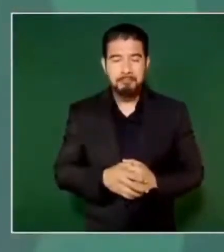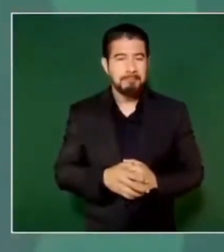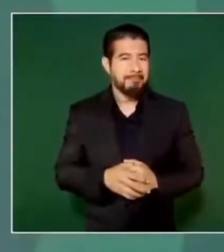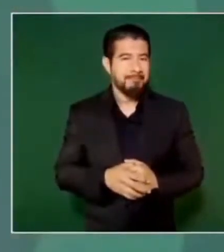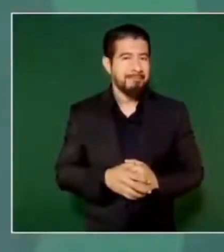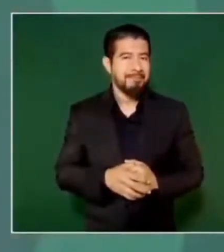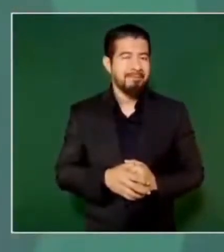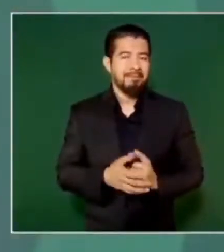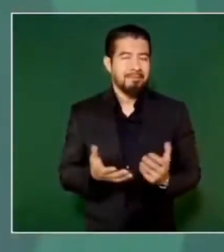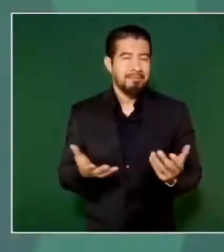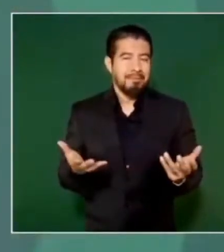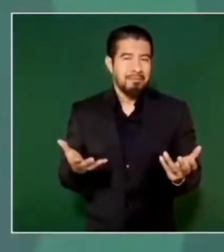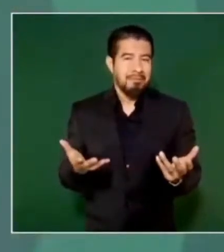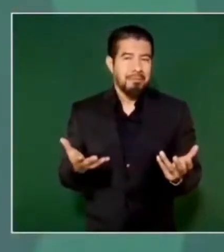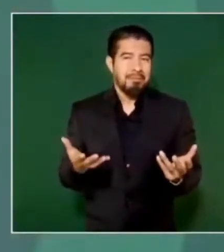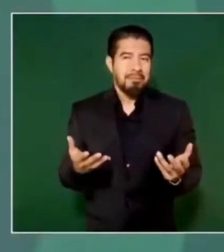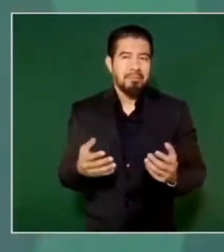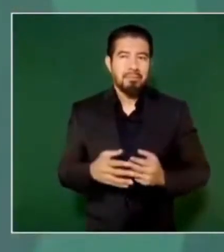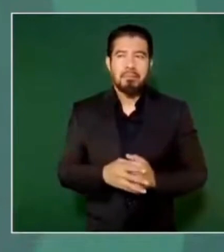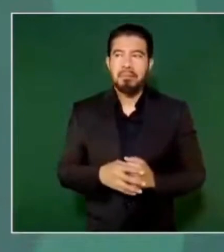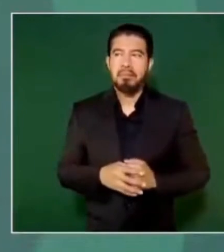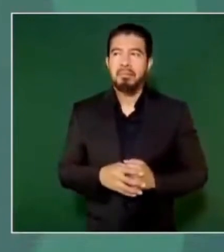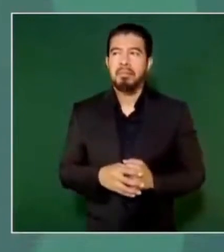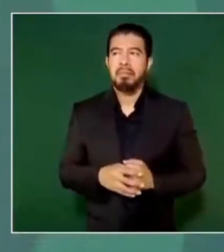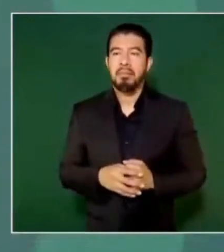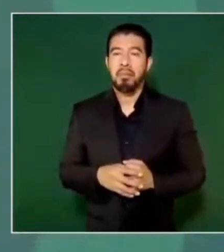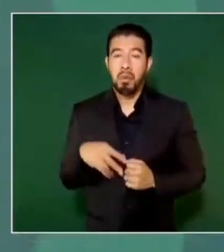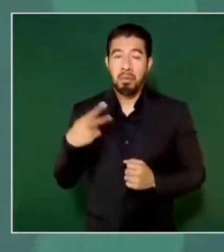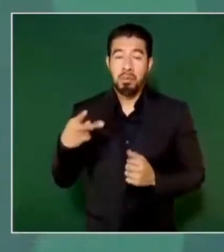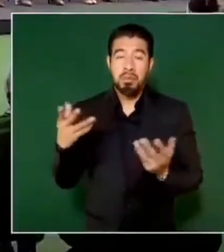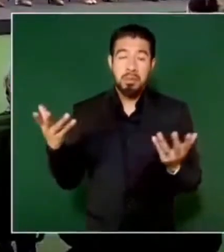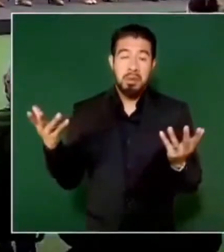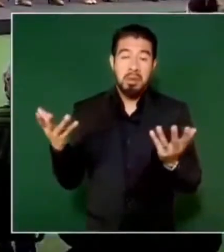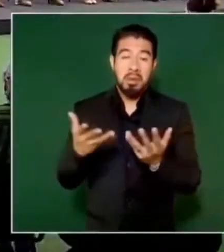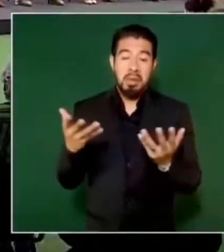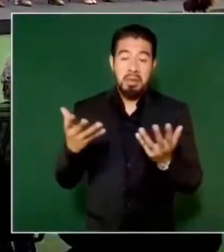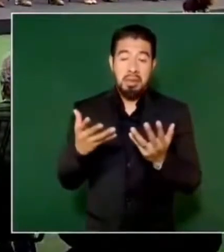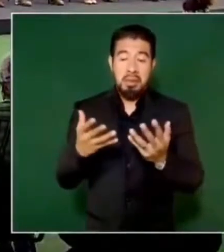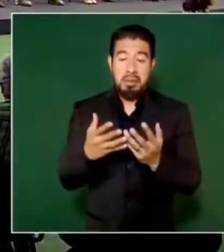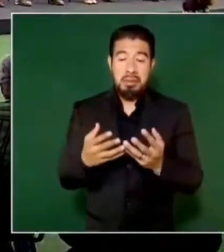tampoco es que sea tan eficiente